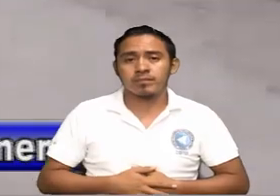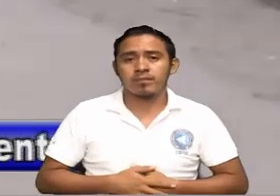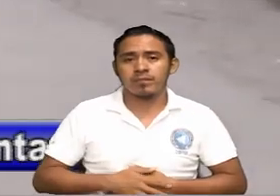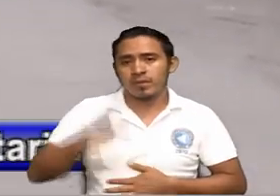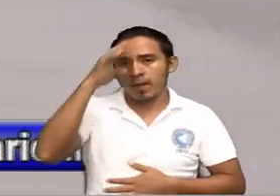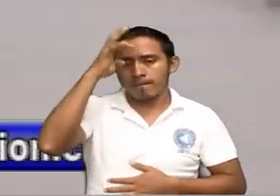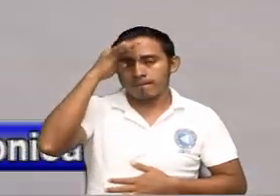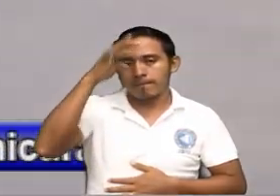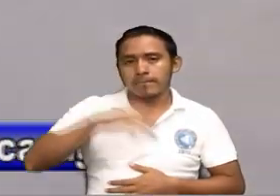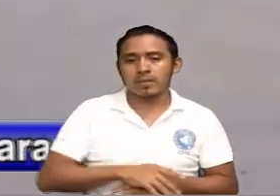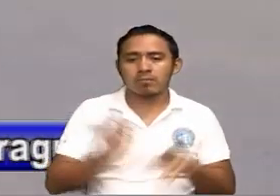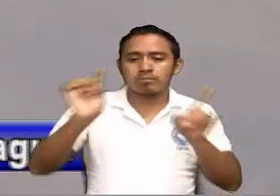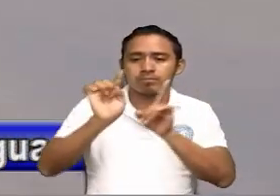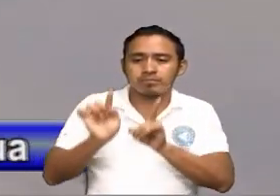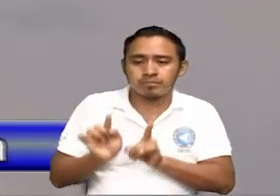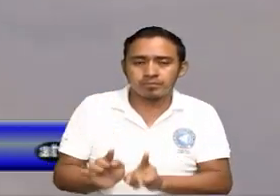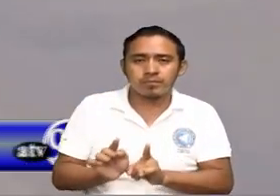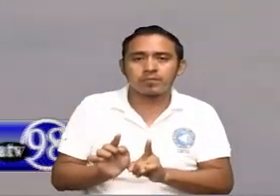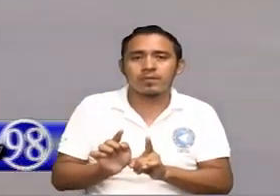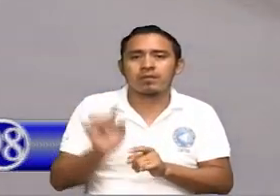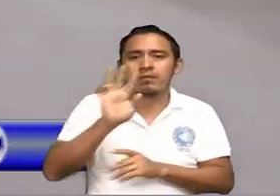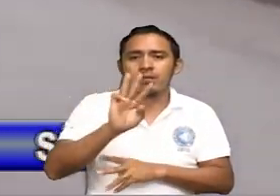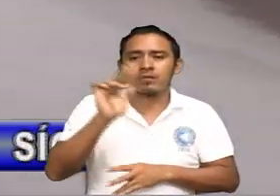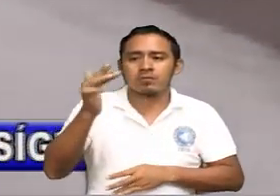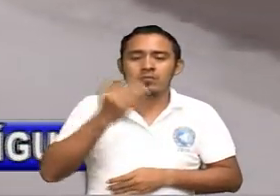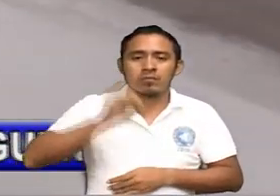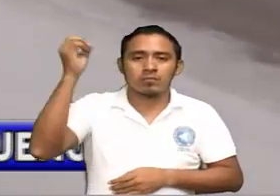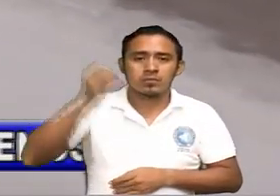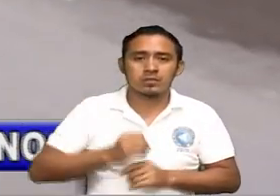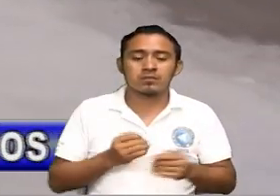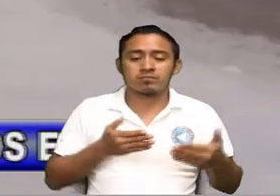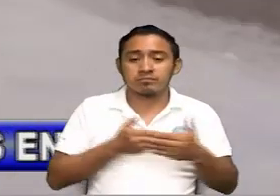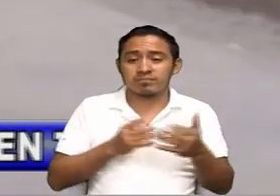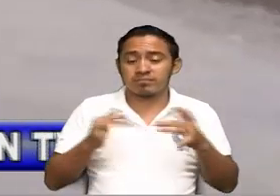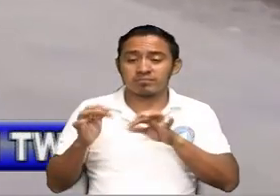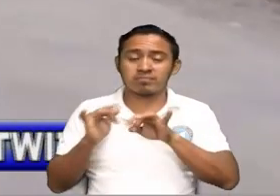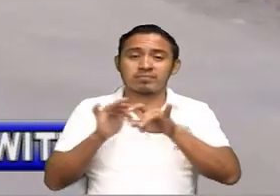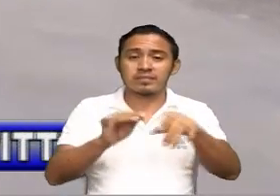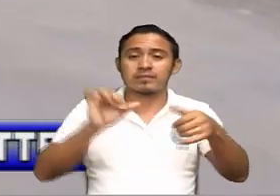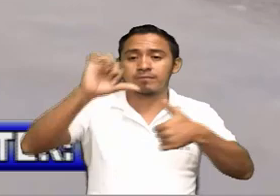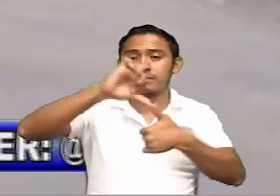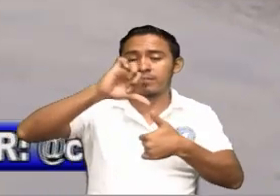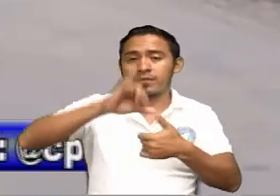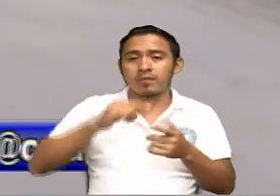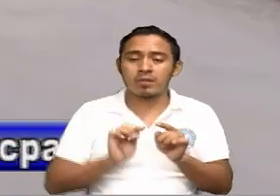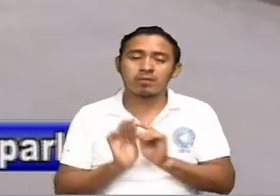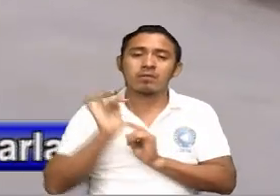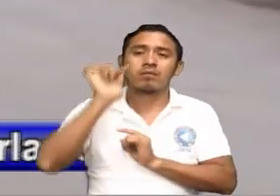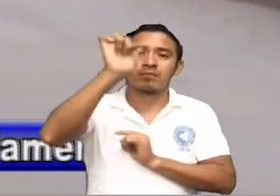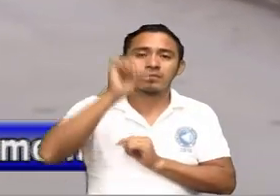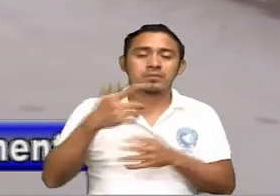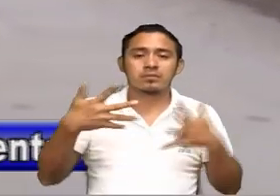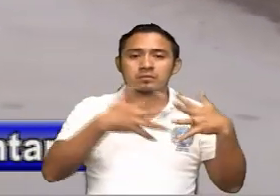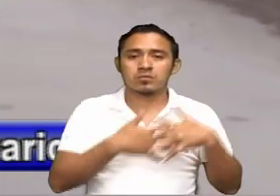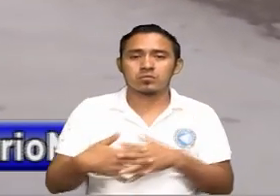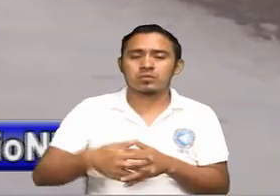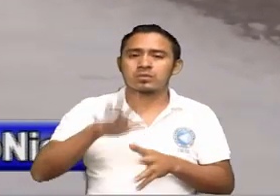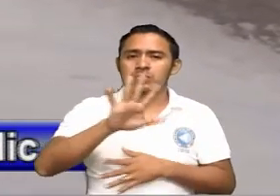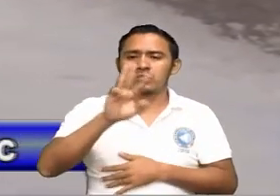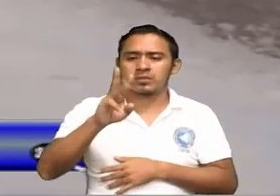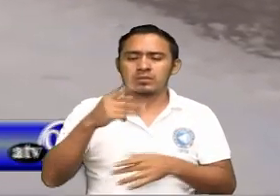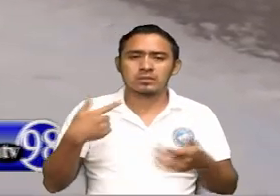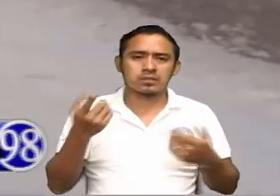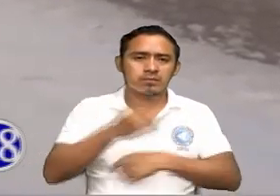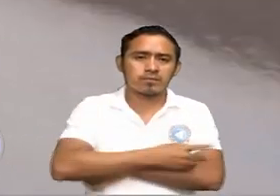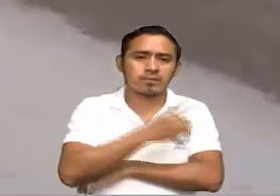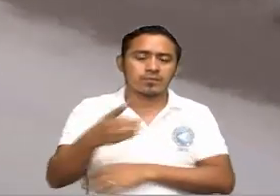México redujo en 39% el flujo migratorio desde Centroamérica a Estados Unidos en 53 días,